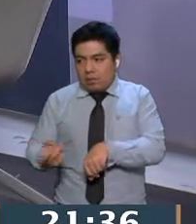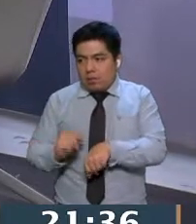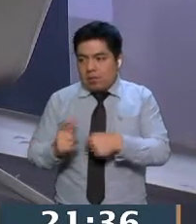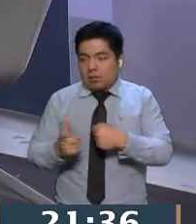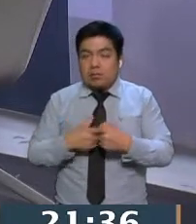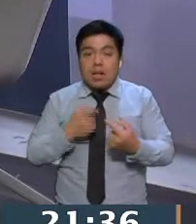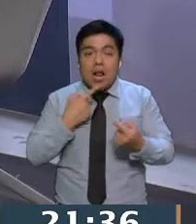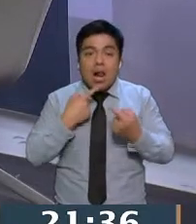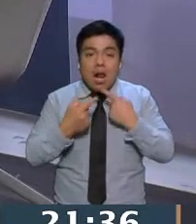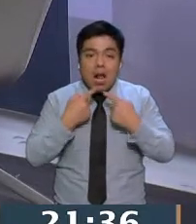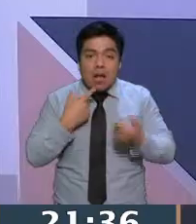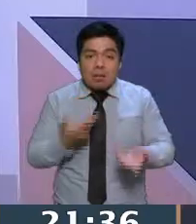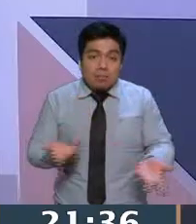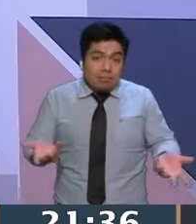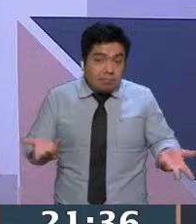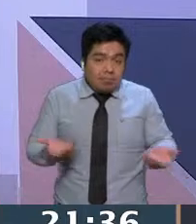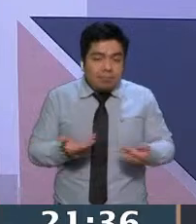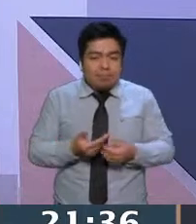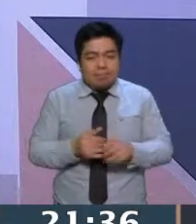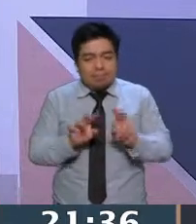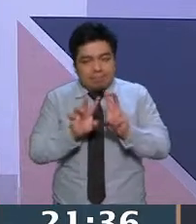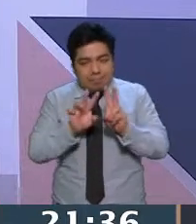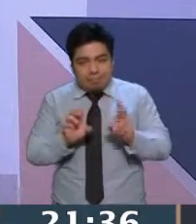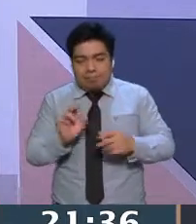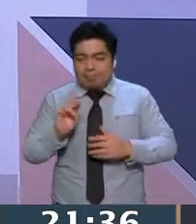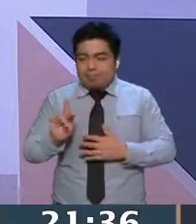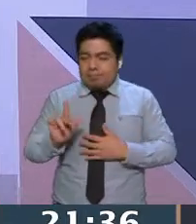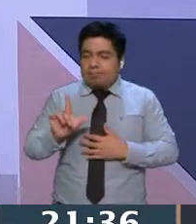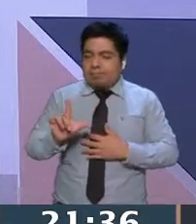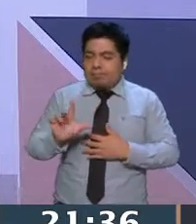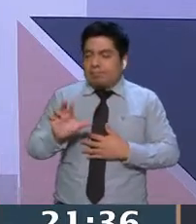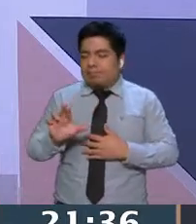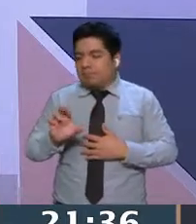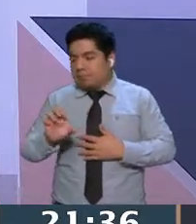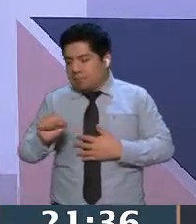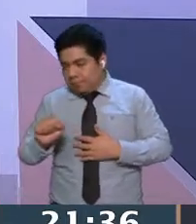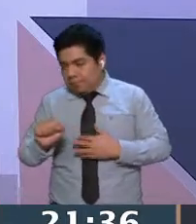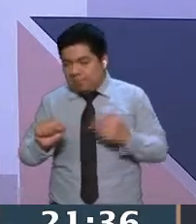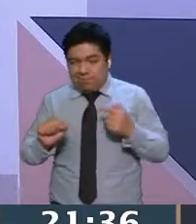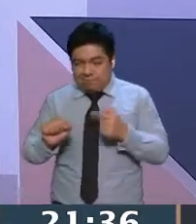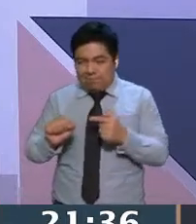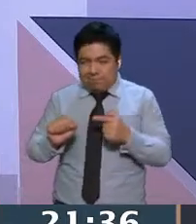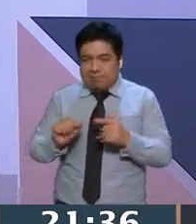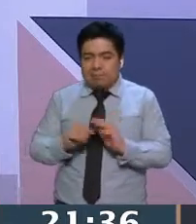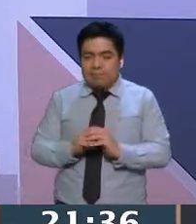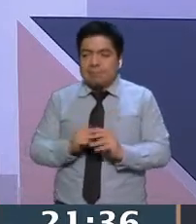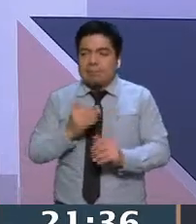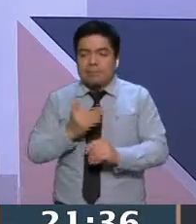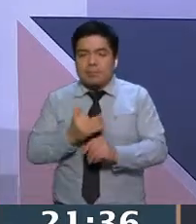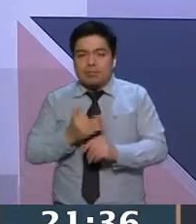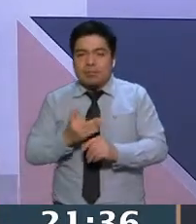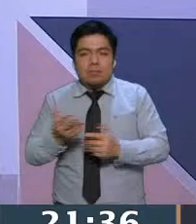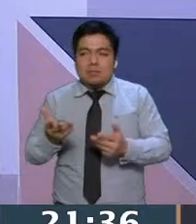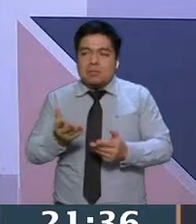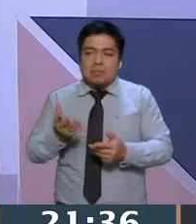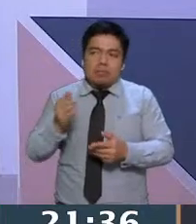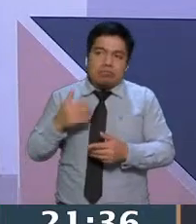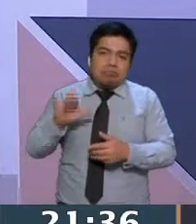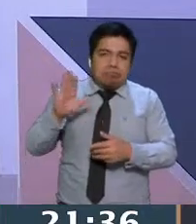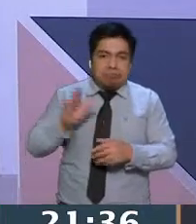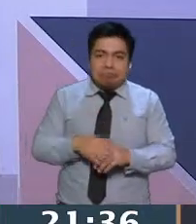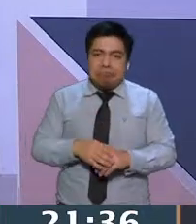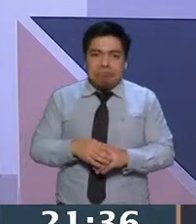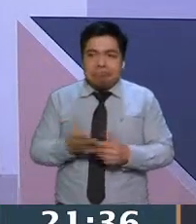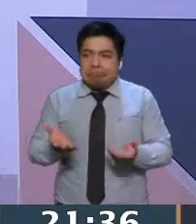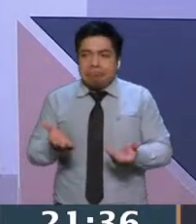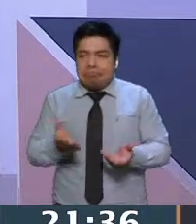debate. Y yo creo que el tema con los pluris es que representan hoy por hoy figuras que están muy lejos, y lo hemos comentado ya acá,